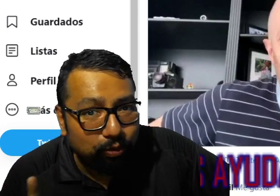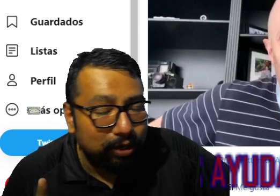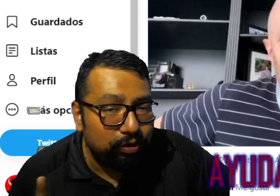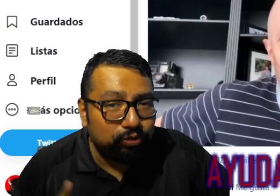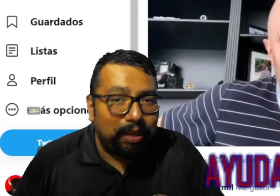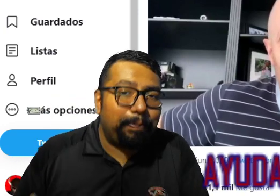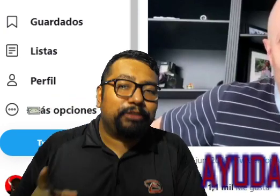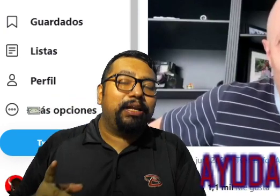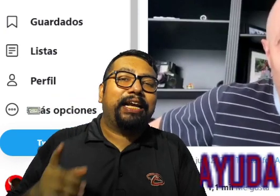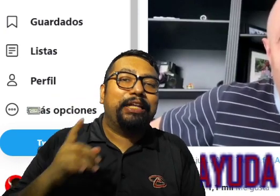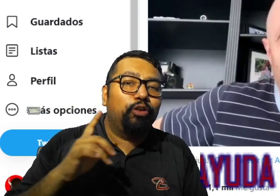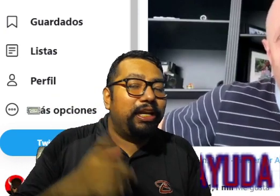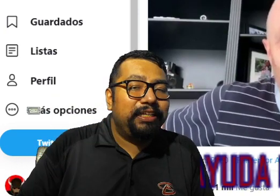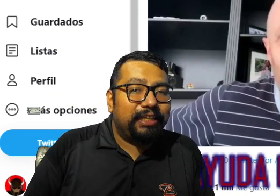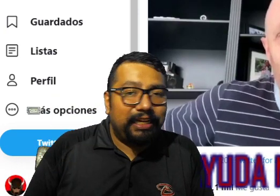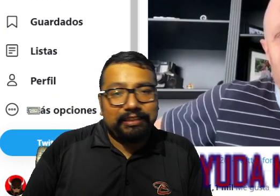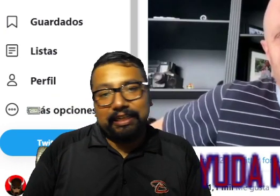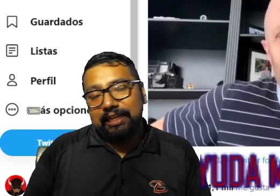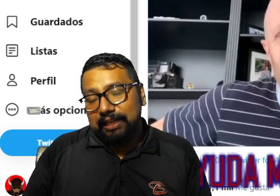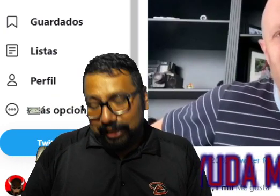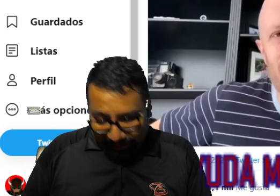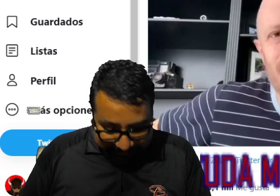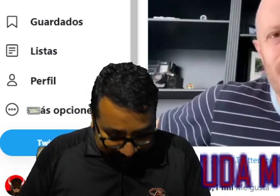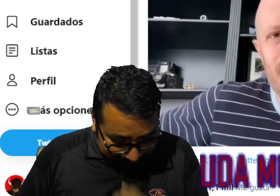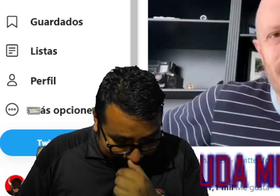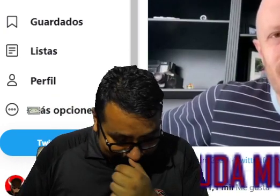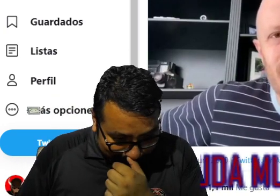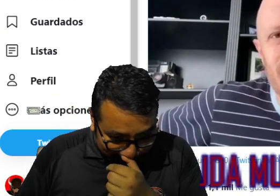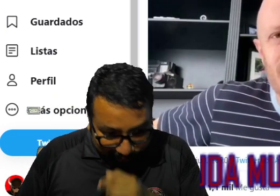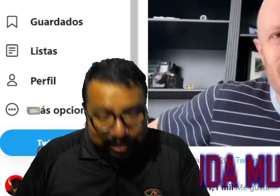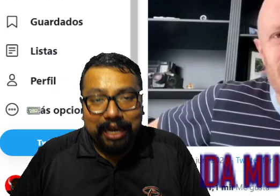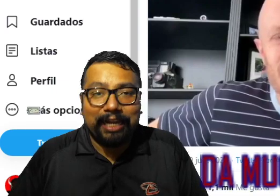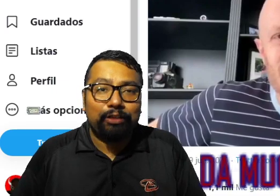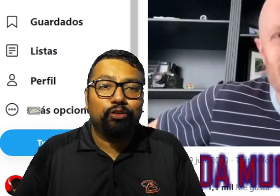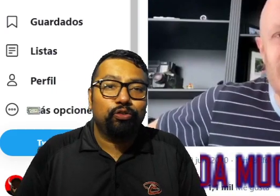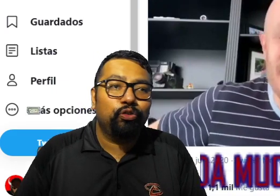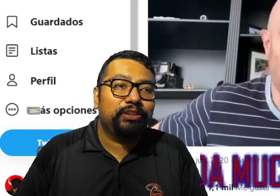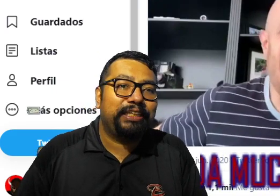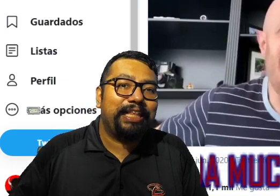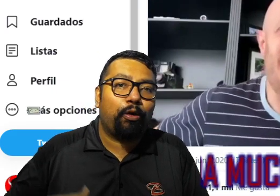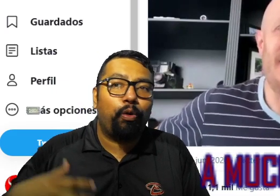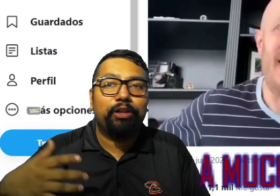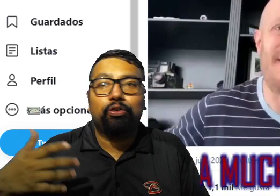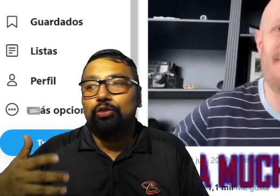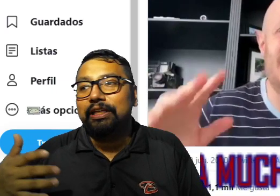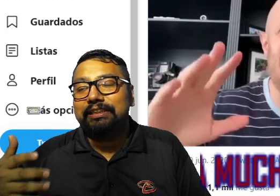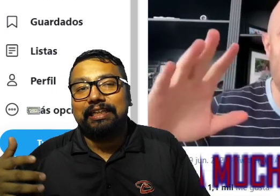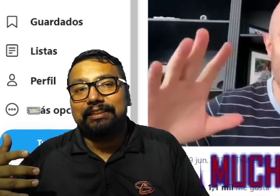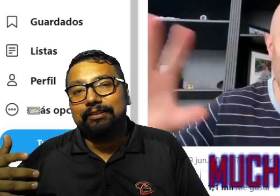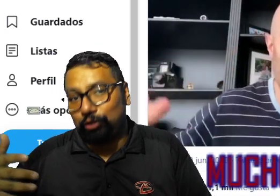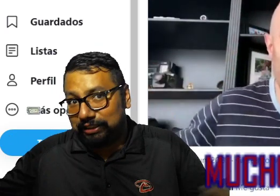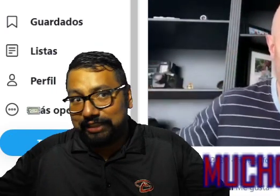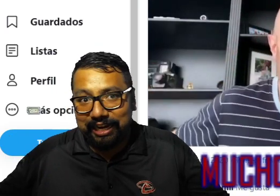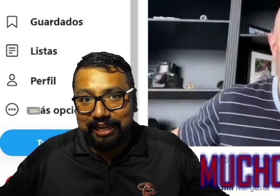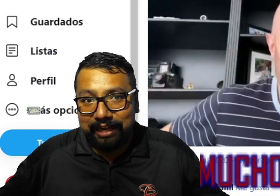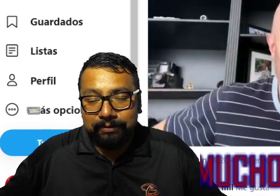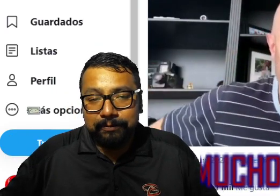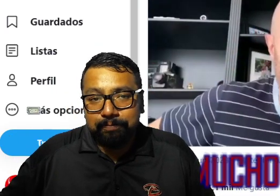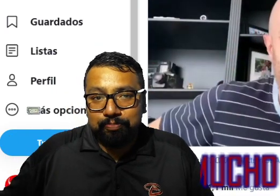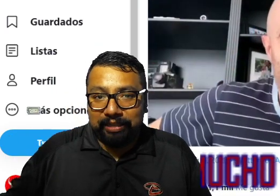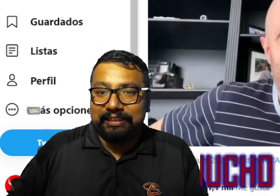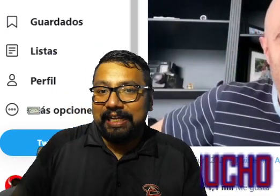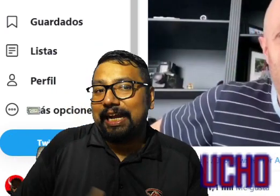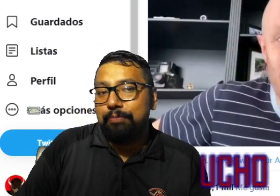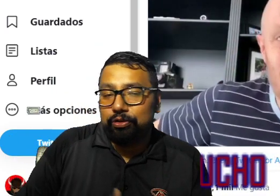andrés manuel no es una persona que no le interese este la ecología que no no esté de acuerdo con esas con esa área